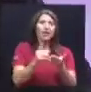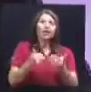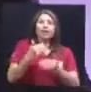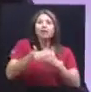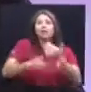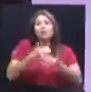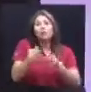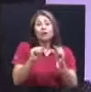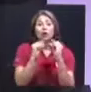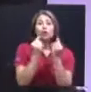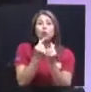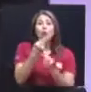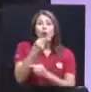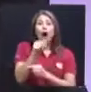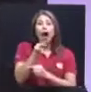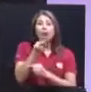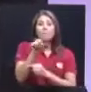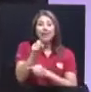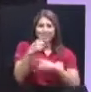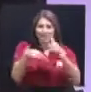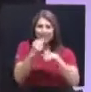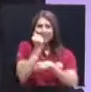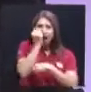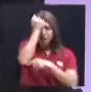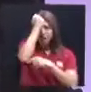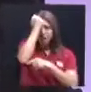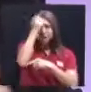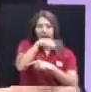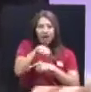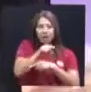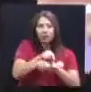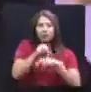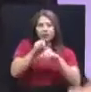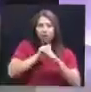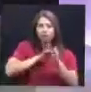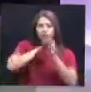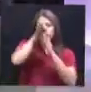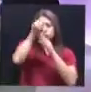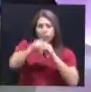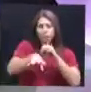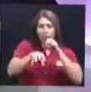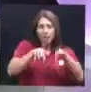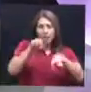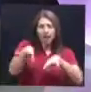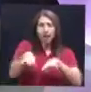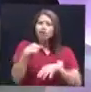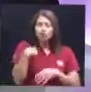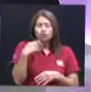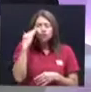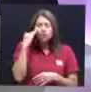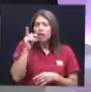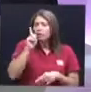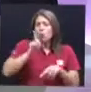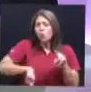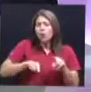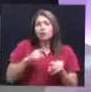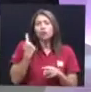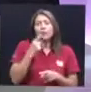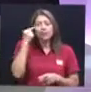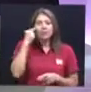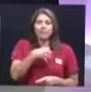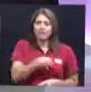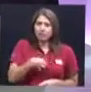jamás ha hecho bombardeos Yo estoy de acuerdo en que no puede verse solo como una cosa de resentimientos pero usted bien lo acaba de